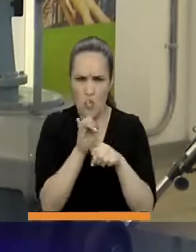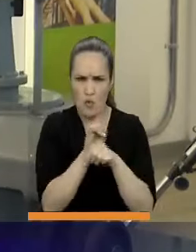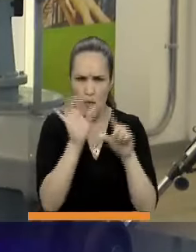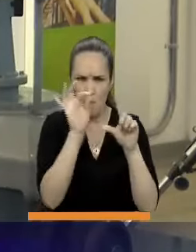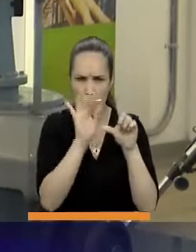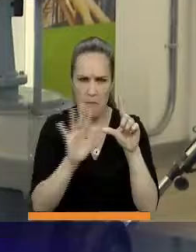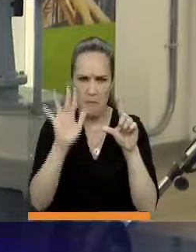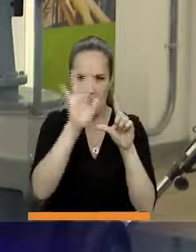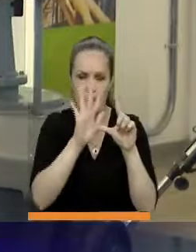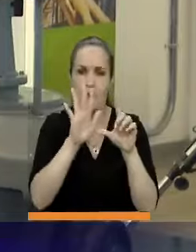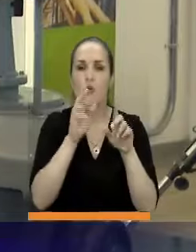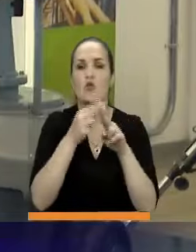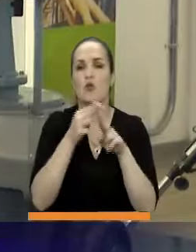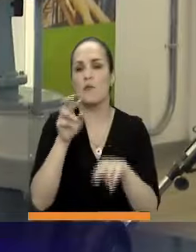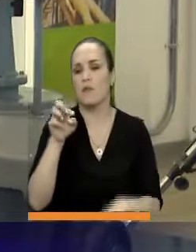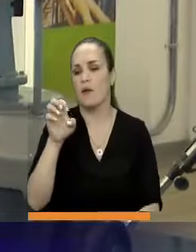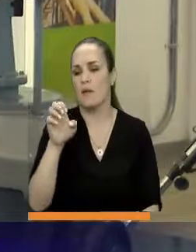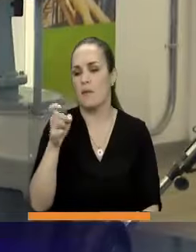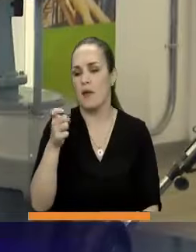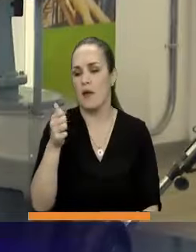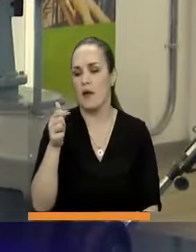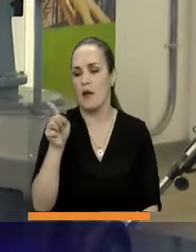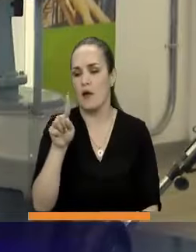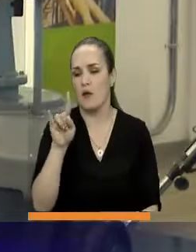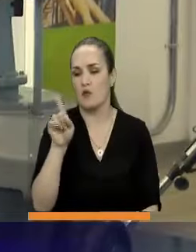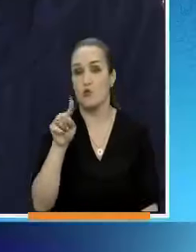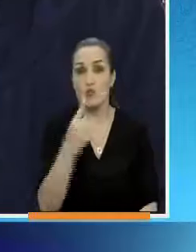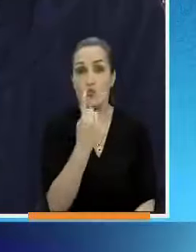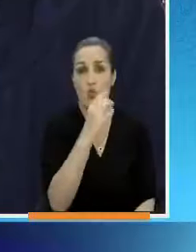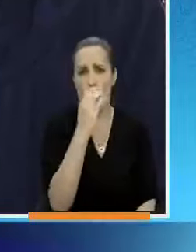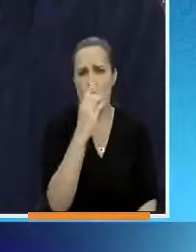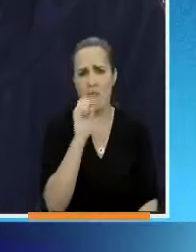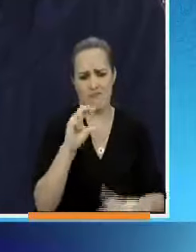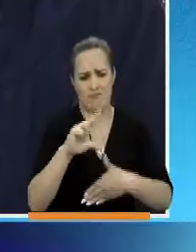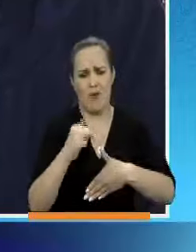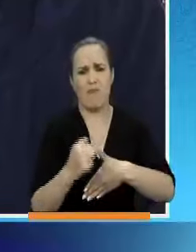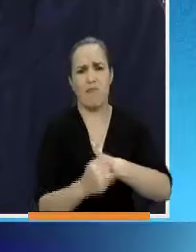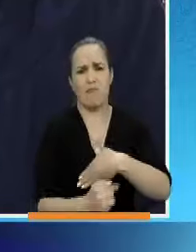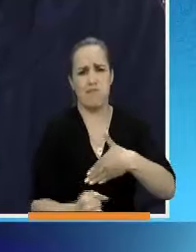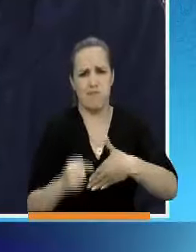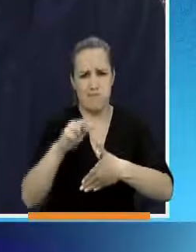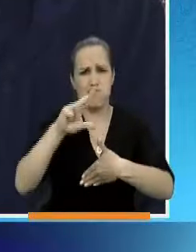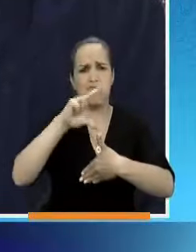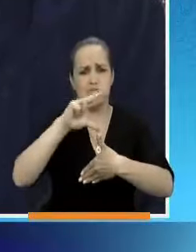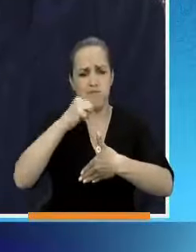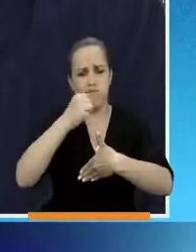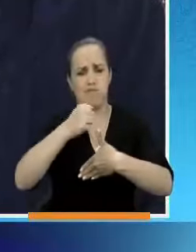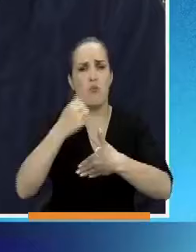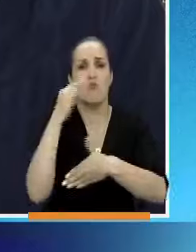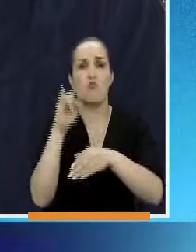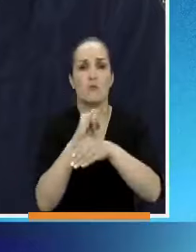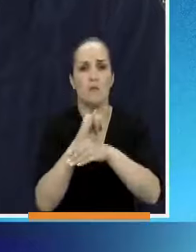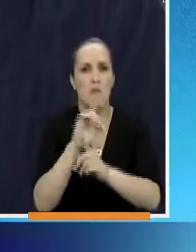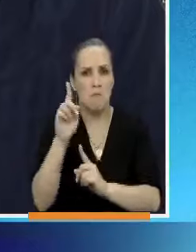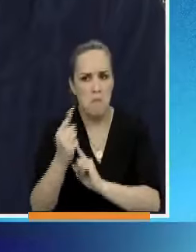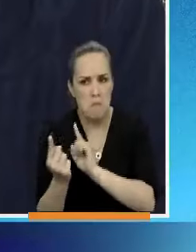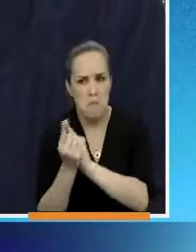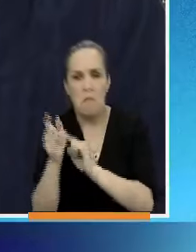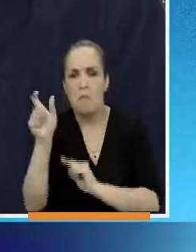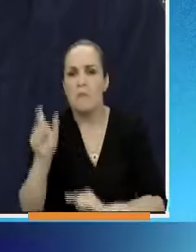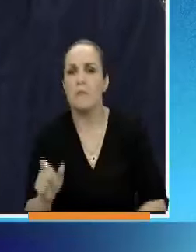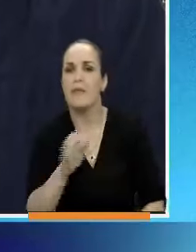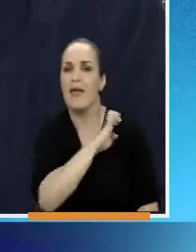Pegasus en varios países de Latinoamérica, tuvimos la oportunidad de entrevistar a Víctor Peña, periodista del medio El Faro en El